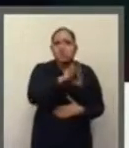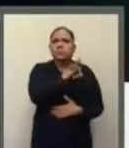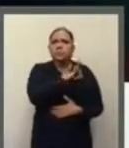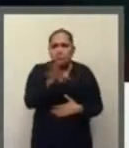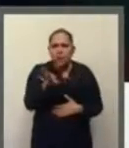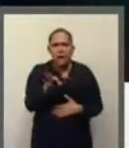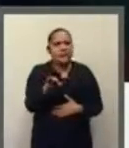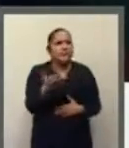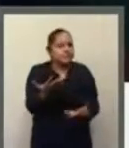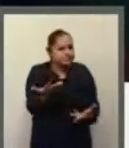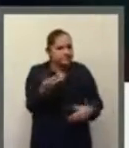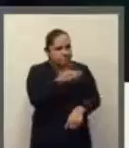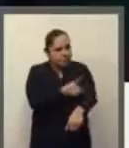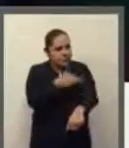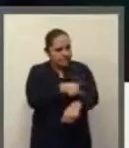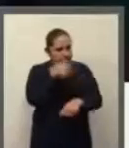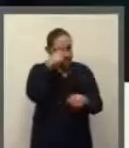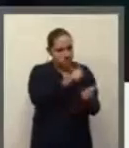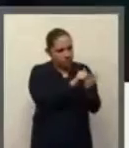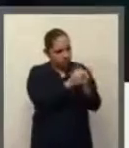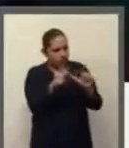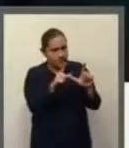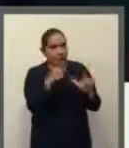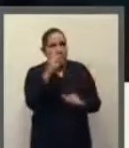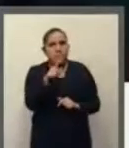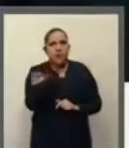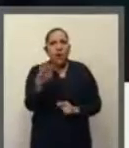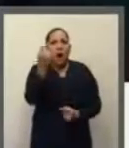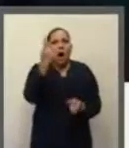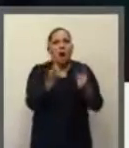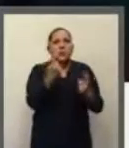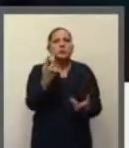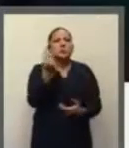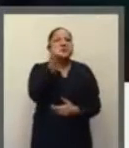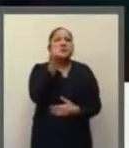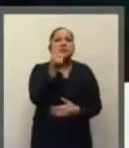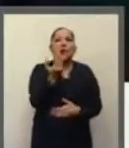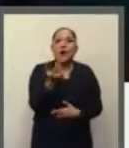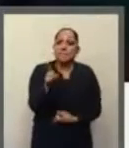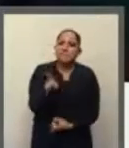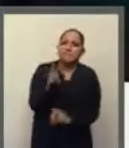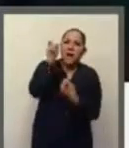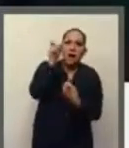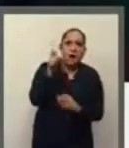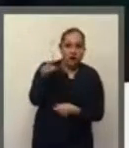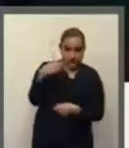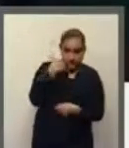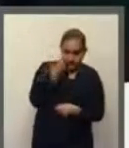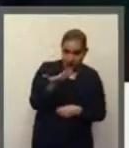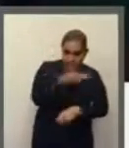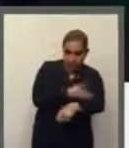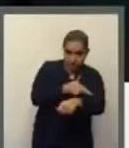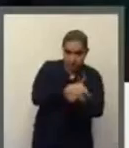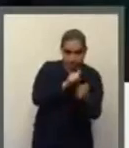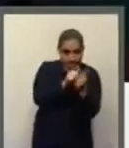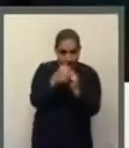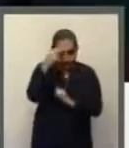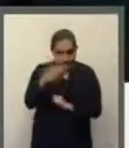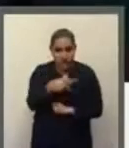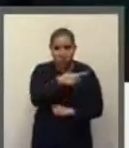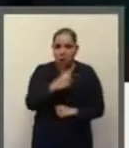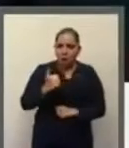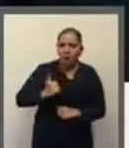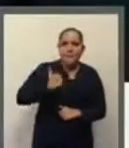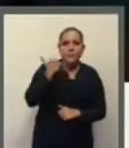y pretendan lucrar con una propuesta que debe de ir en apoyo a los que menos tienen y no a quienes quieren hacer